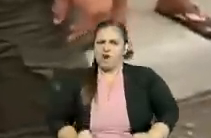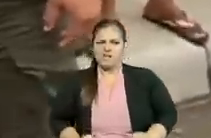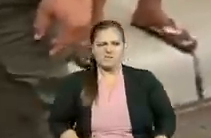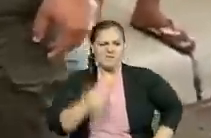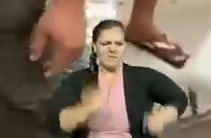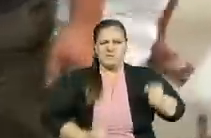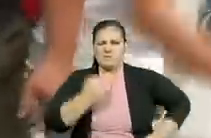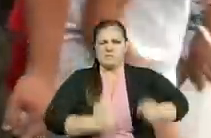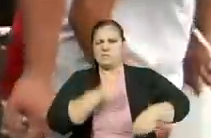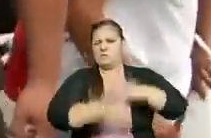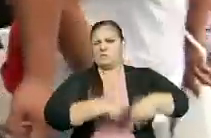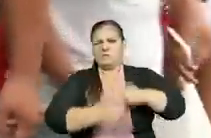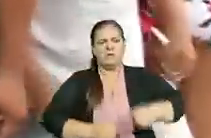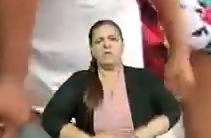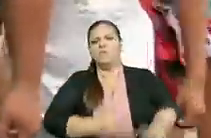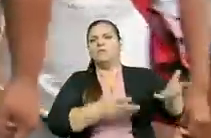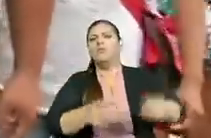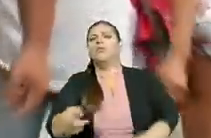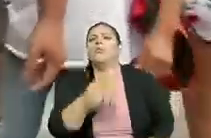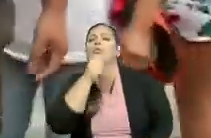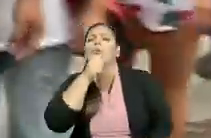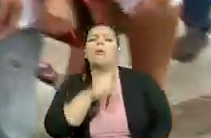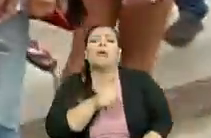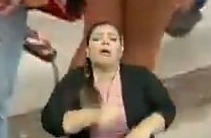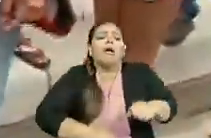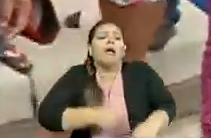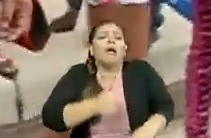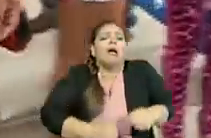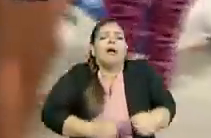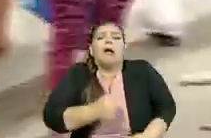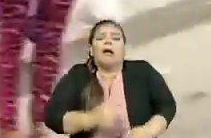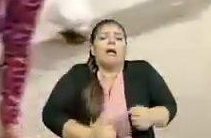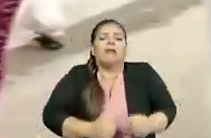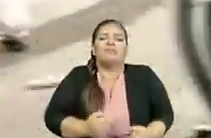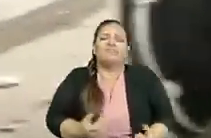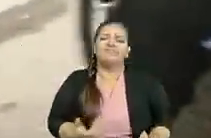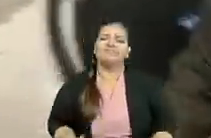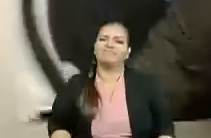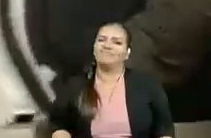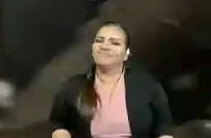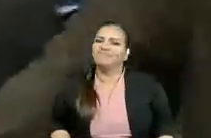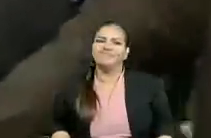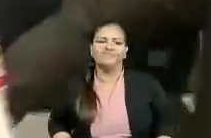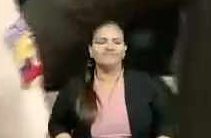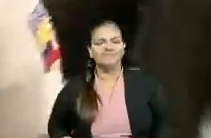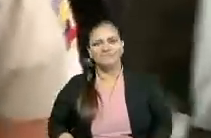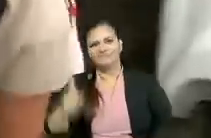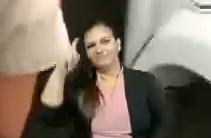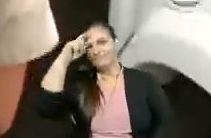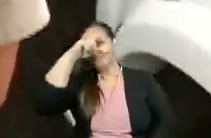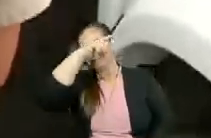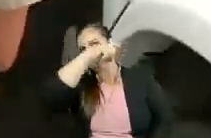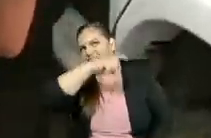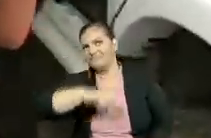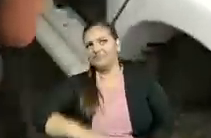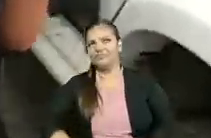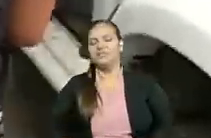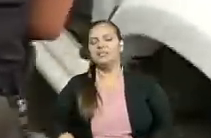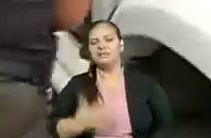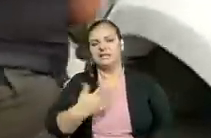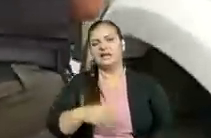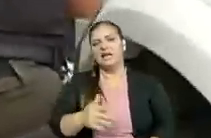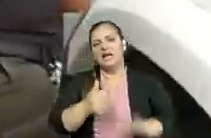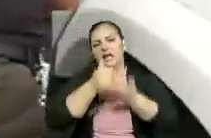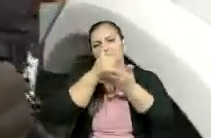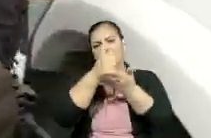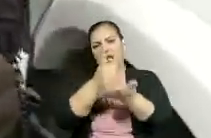la resistencia del afectado. Agentes de la Policía Nacional acudieron al sitio de la novedad y procedieron a trasladar